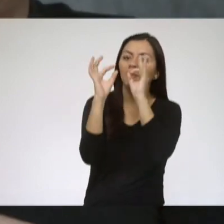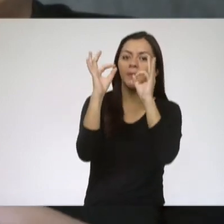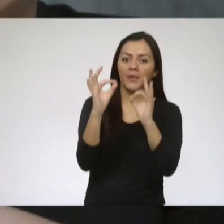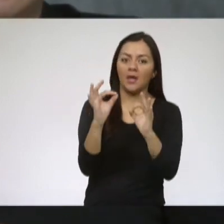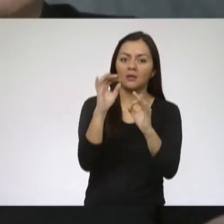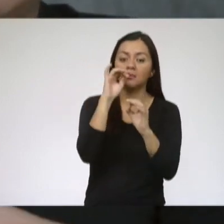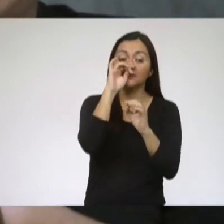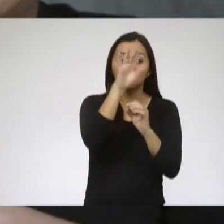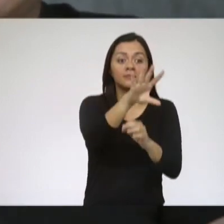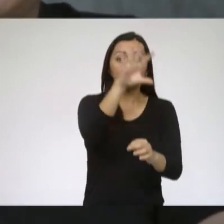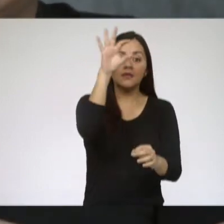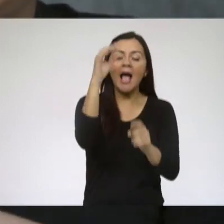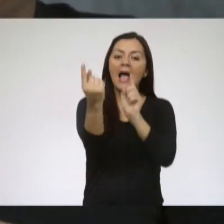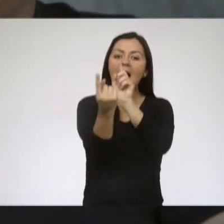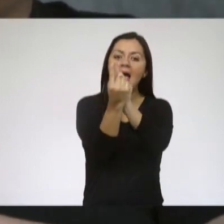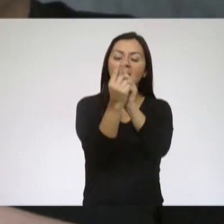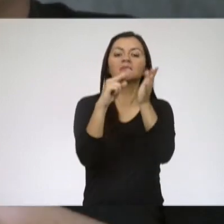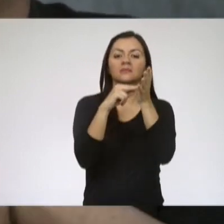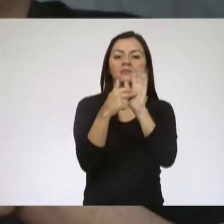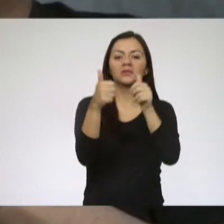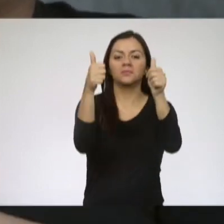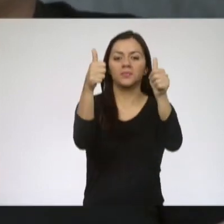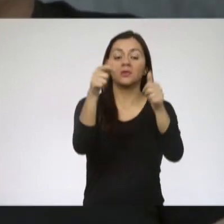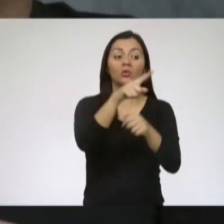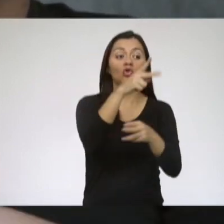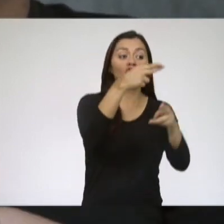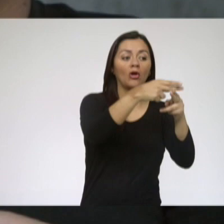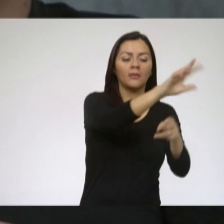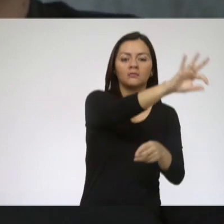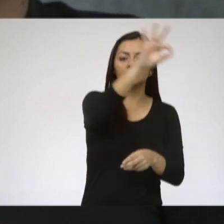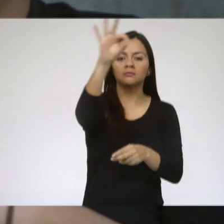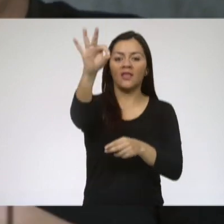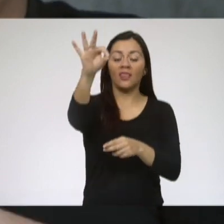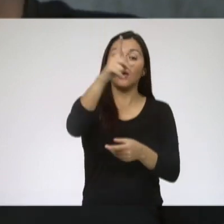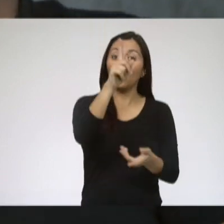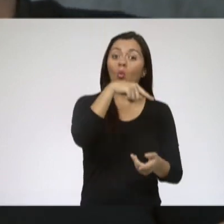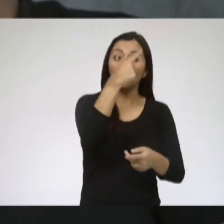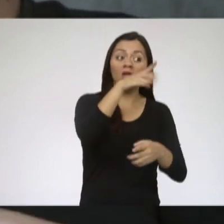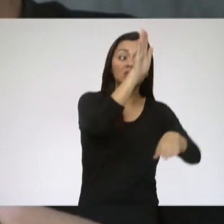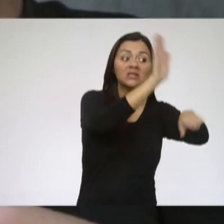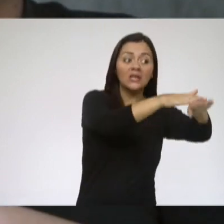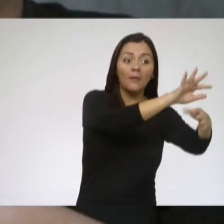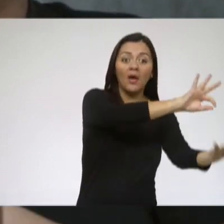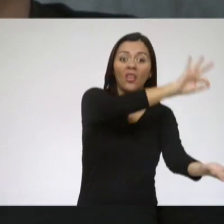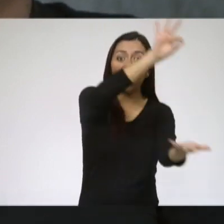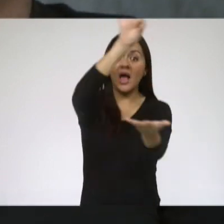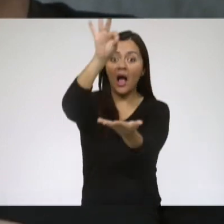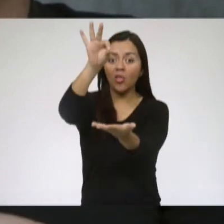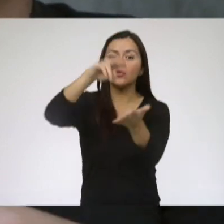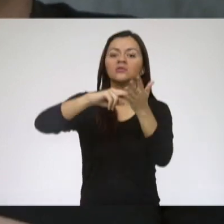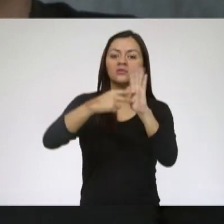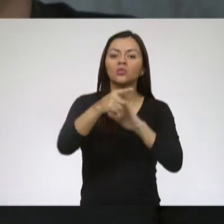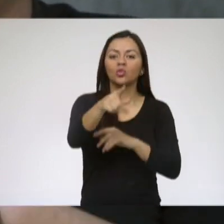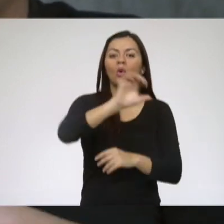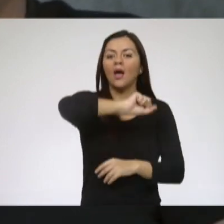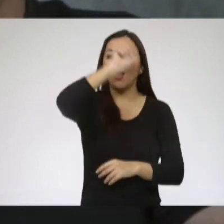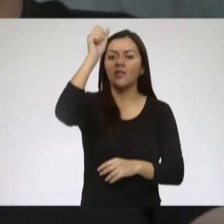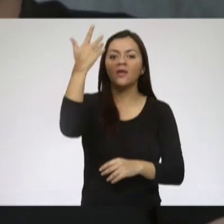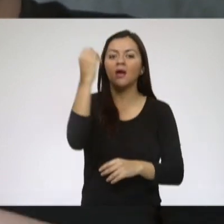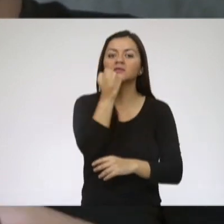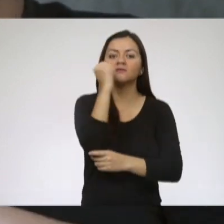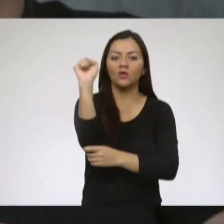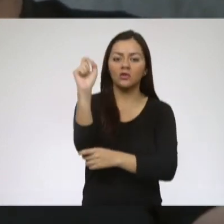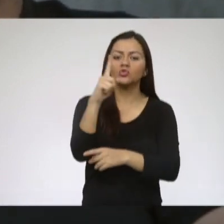haces las cosas bien, que esa es la manera de poder conseguir algo. Siendo rebelde, siendo contestatario, pero lo logras conseguir con